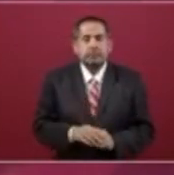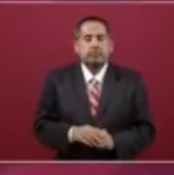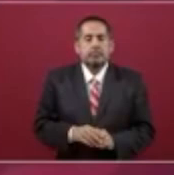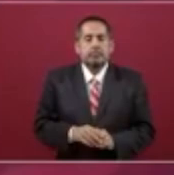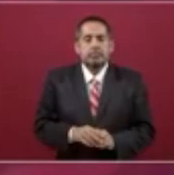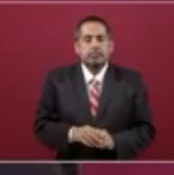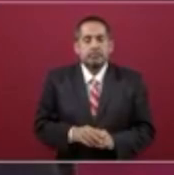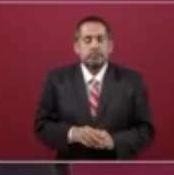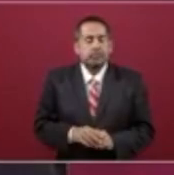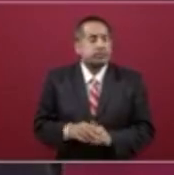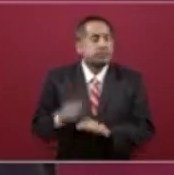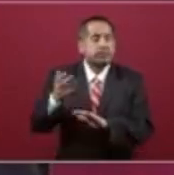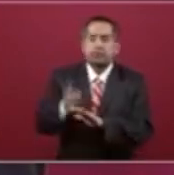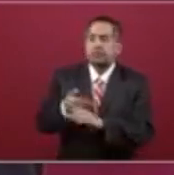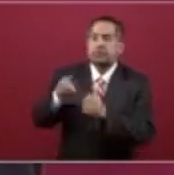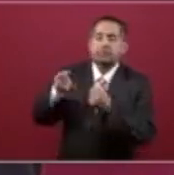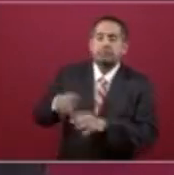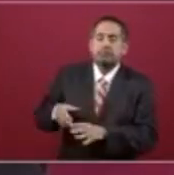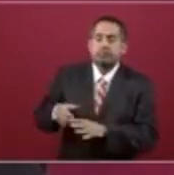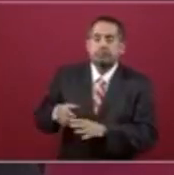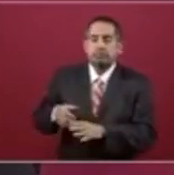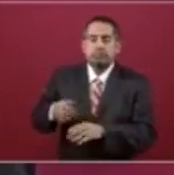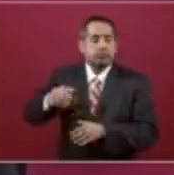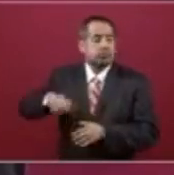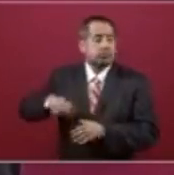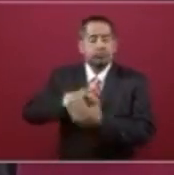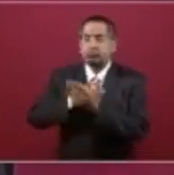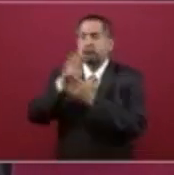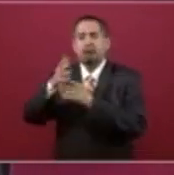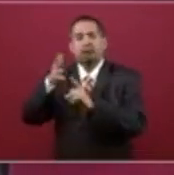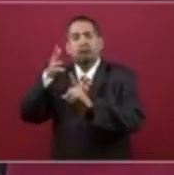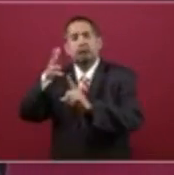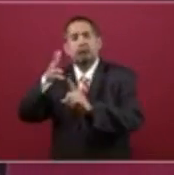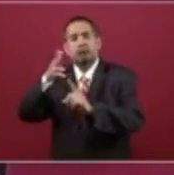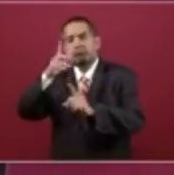se perjudica nuestro proyecto.